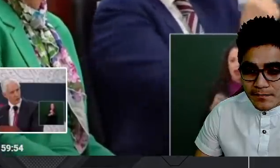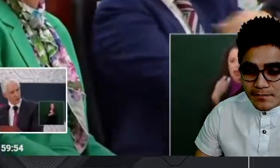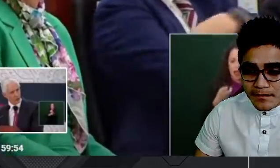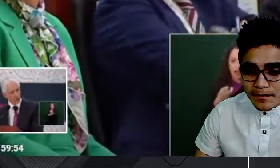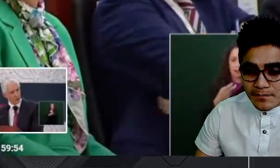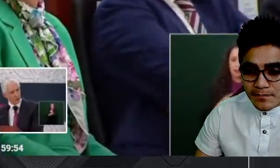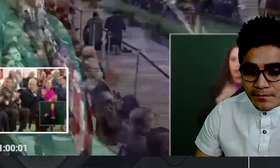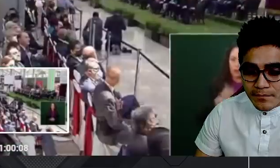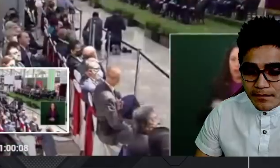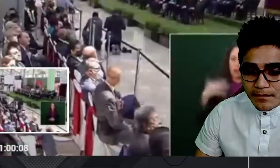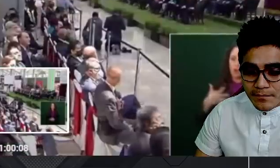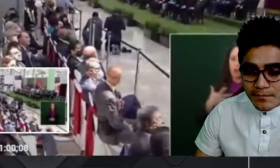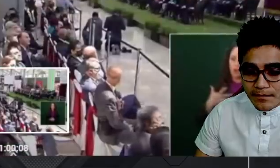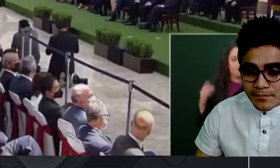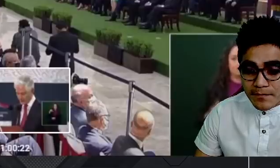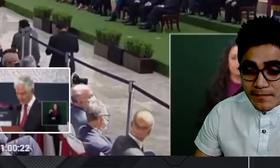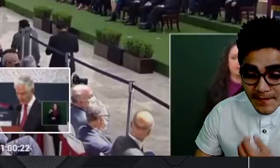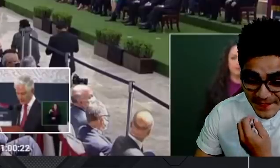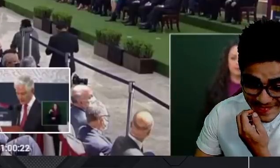gran proyecto.